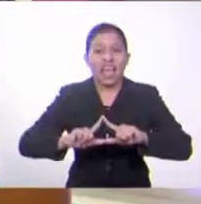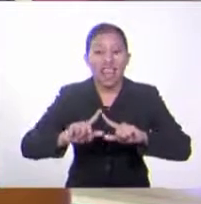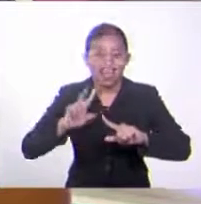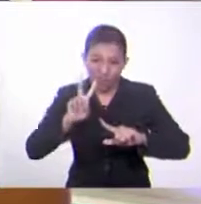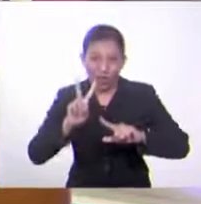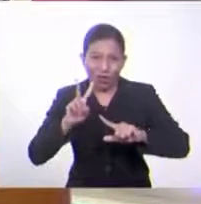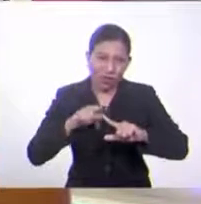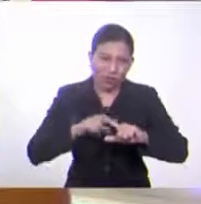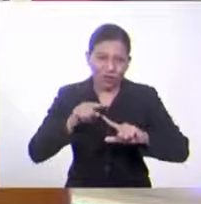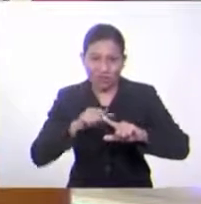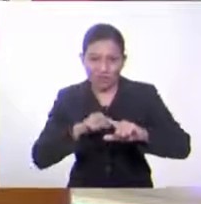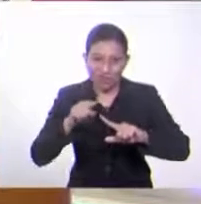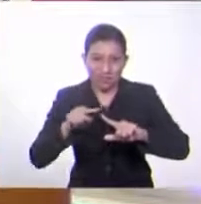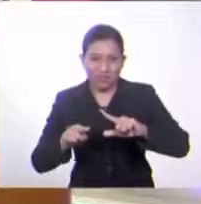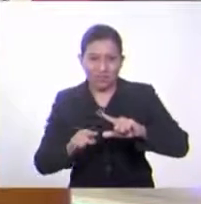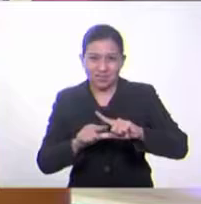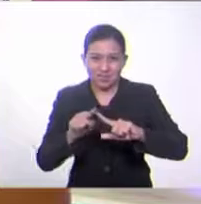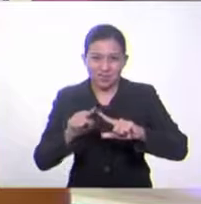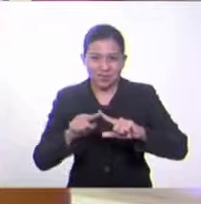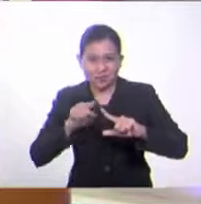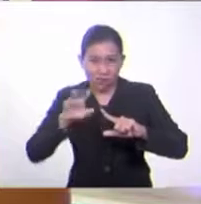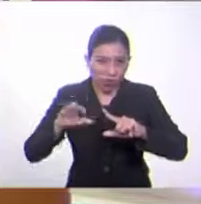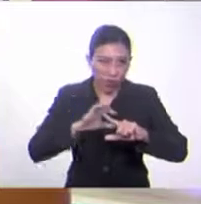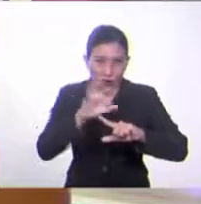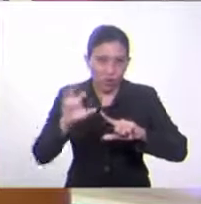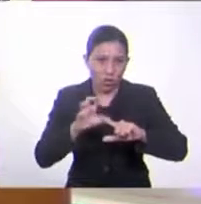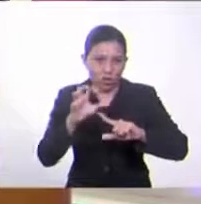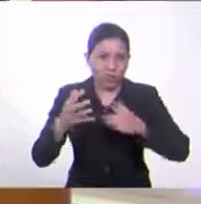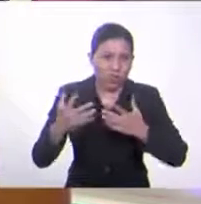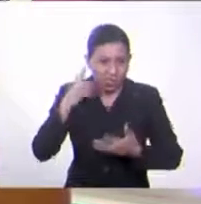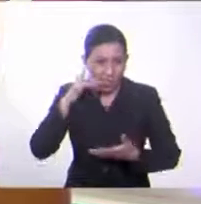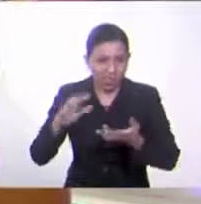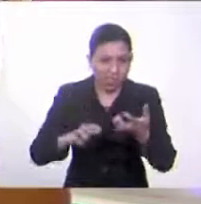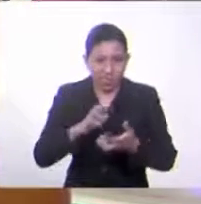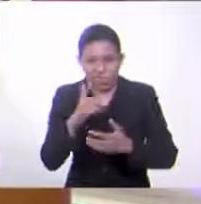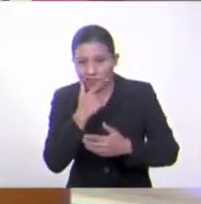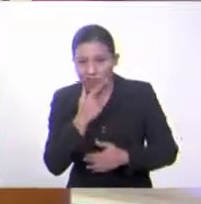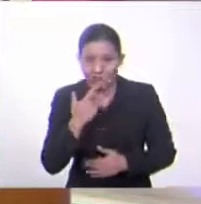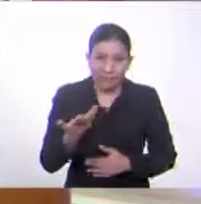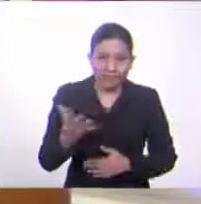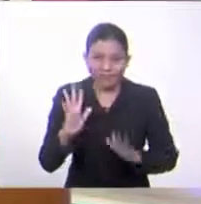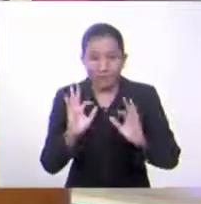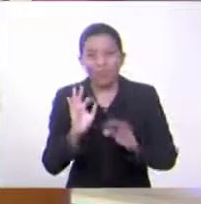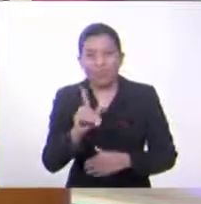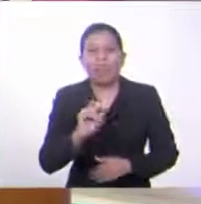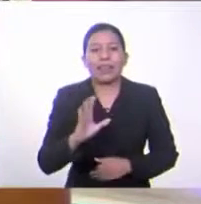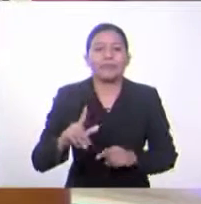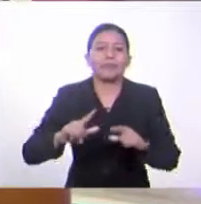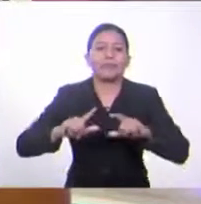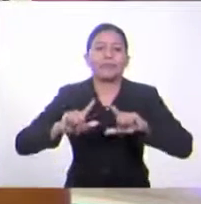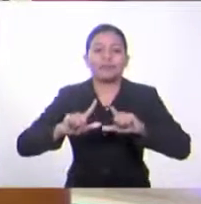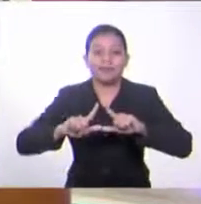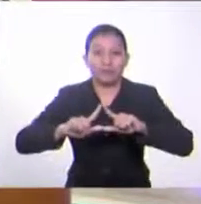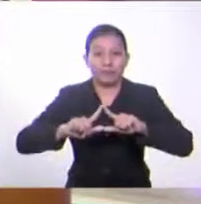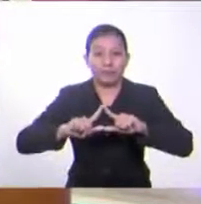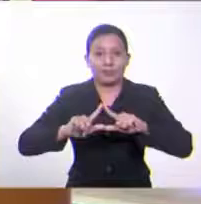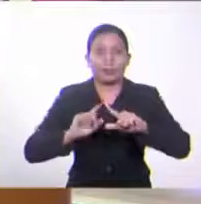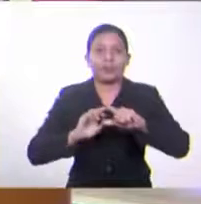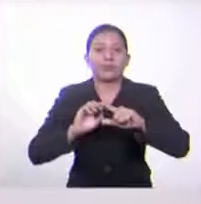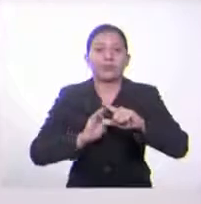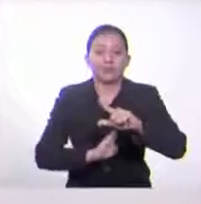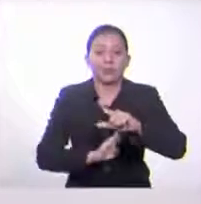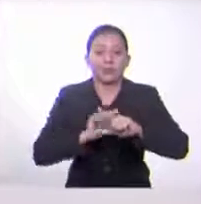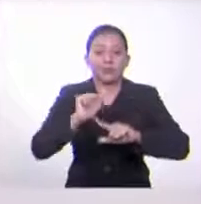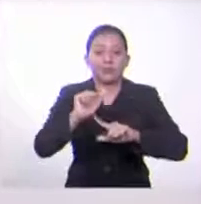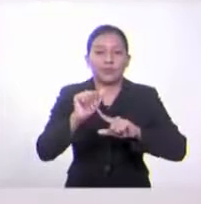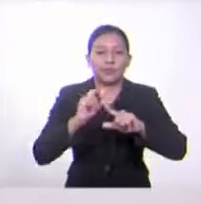Ajá. podemos hablar de todo este. puede que pueden se confundir. confunda. Mejor Entonces, escribirlo así. el ángulo BAD, que es